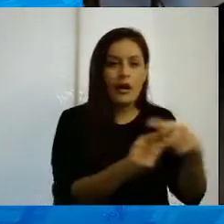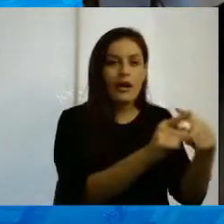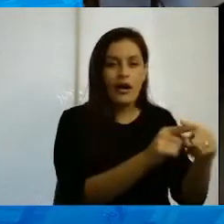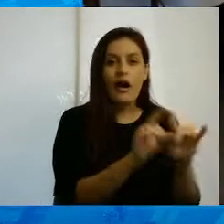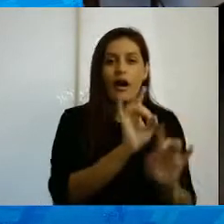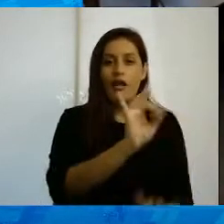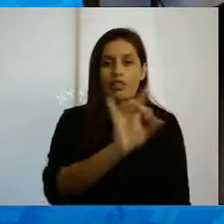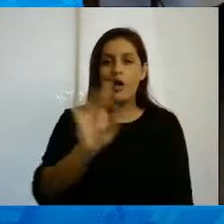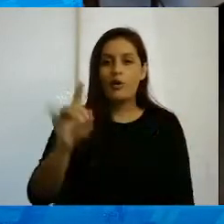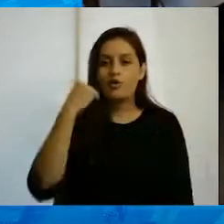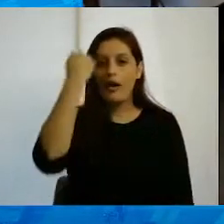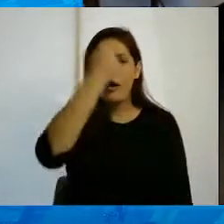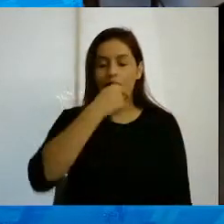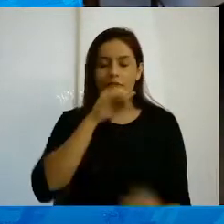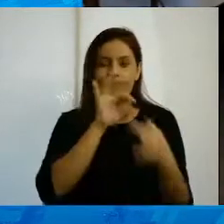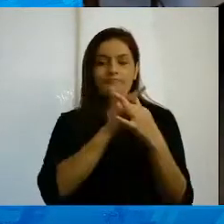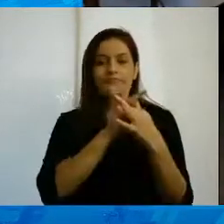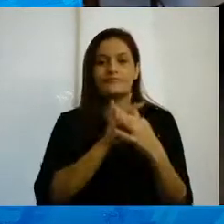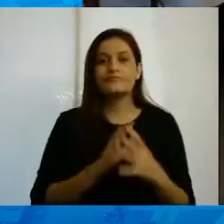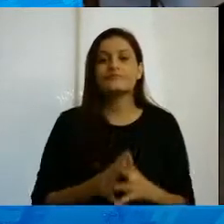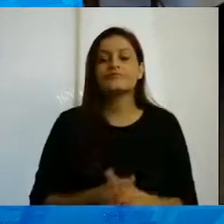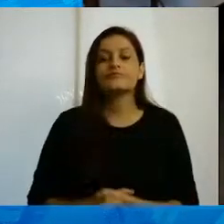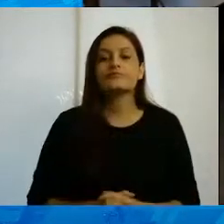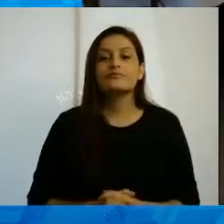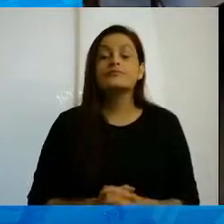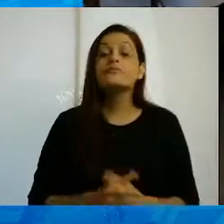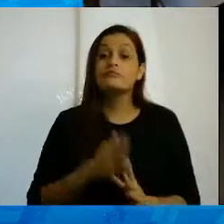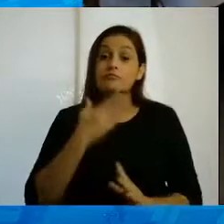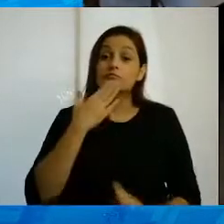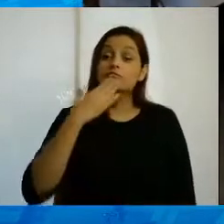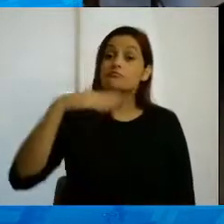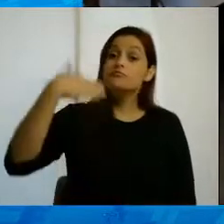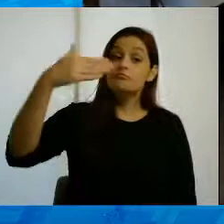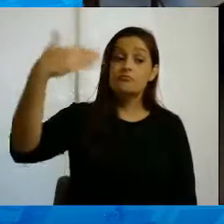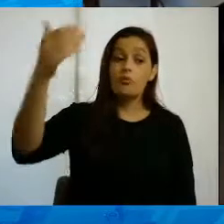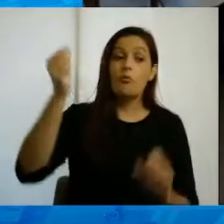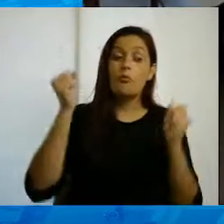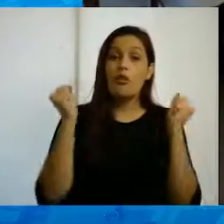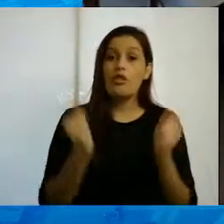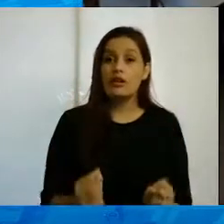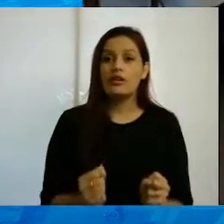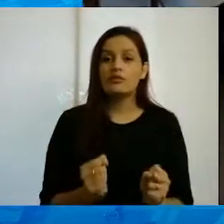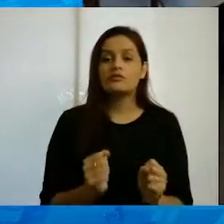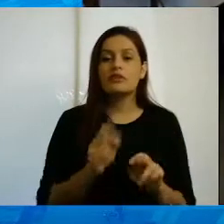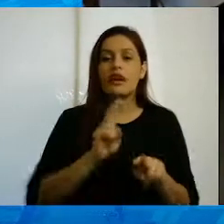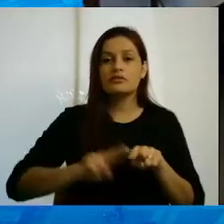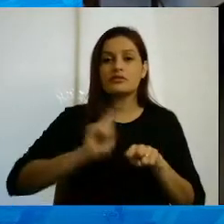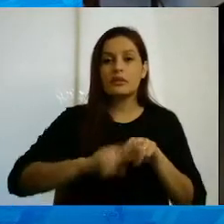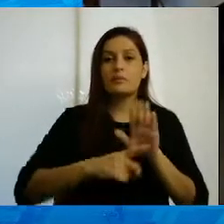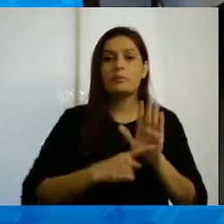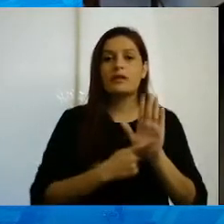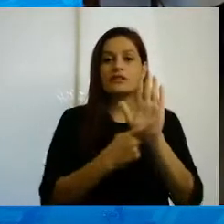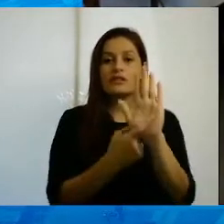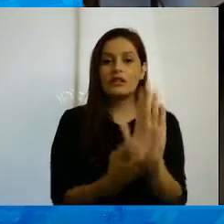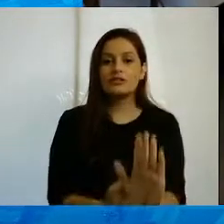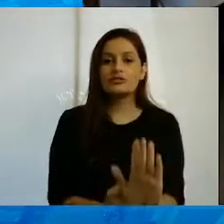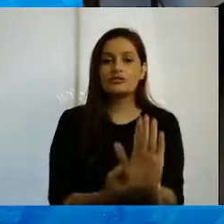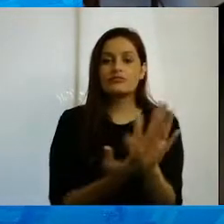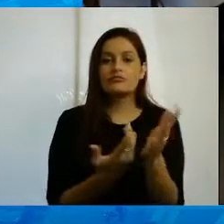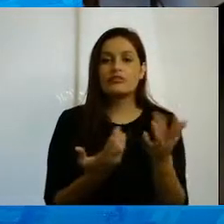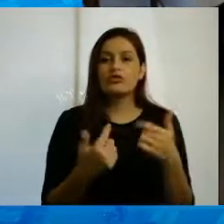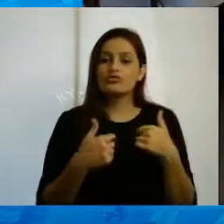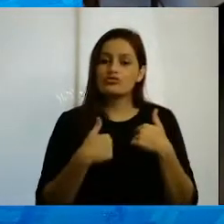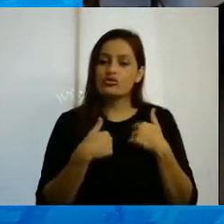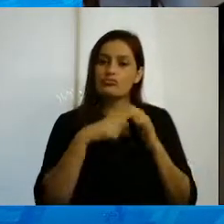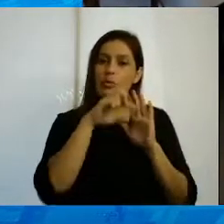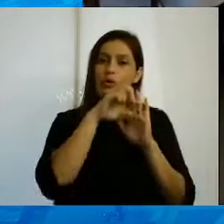con el rostro y poder más adelante agendar ya una presentación de la cartera de proyectos